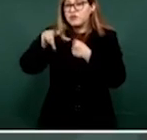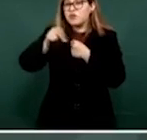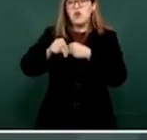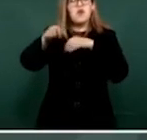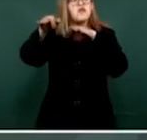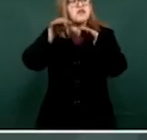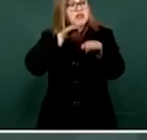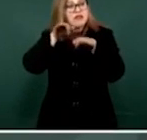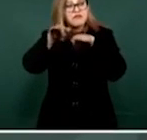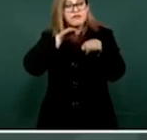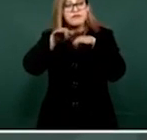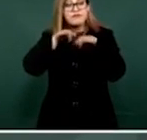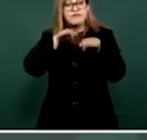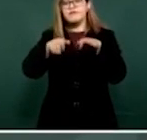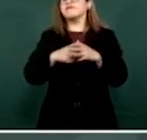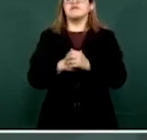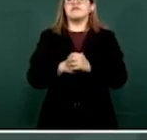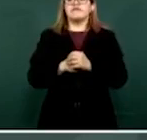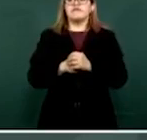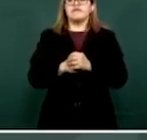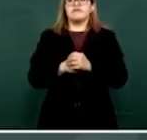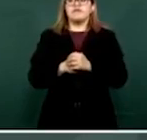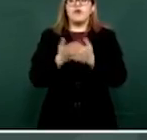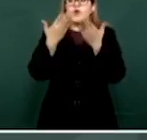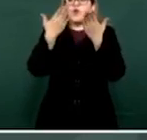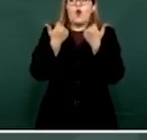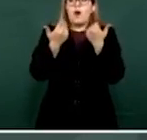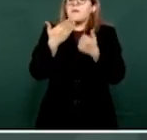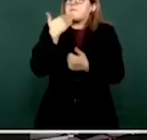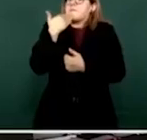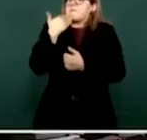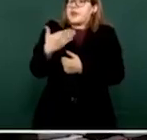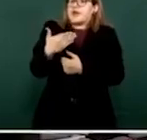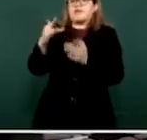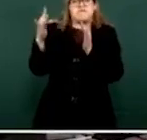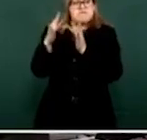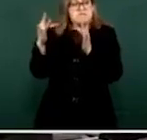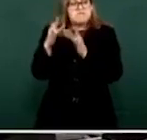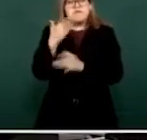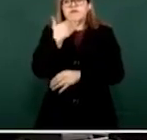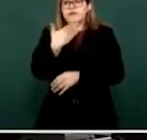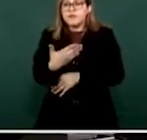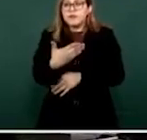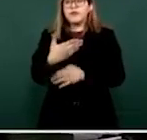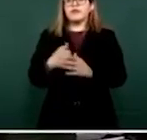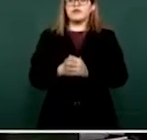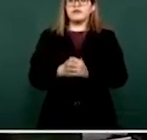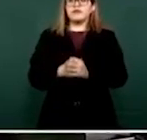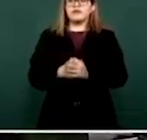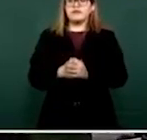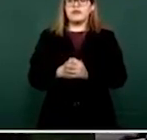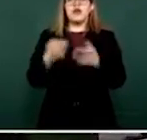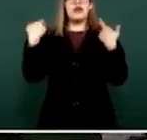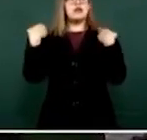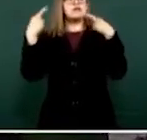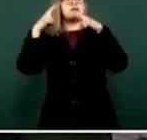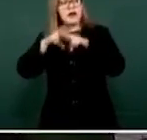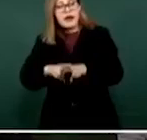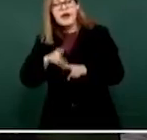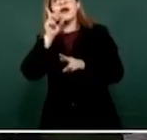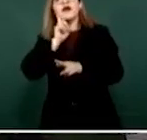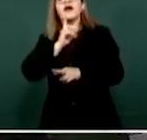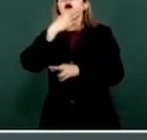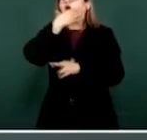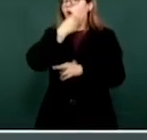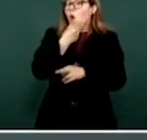laboral. No existe. Llevamos muy buena relación con las maestras, los